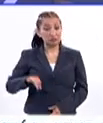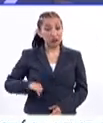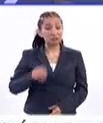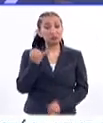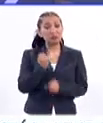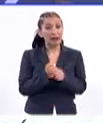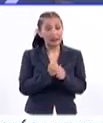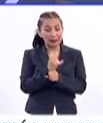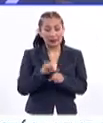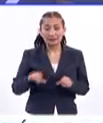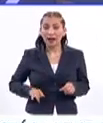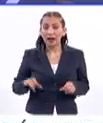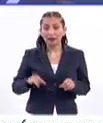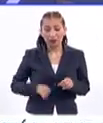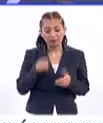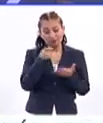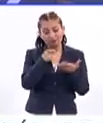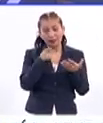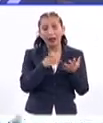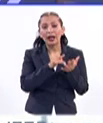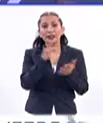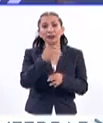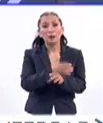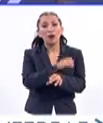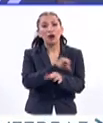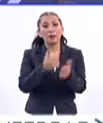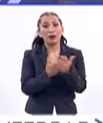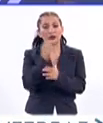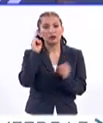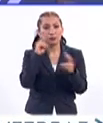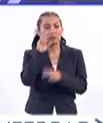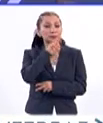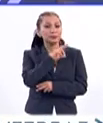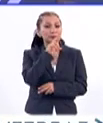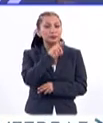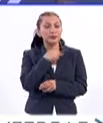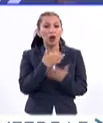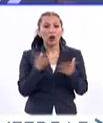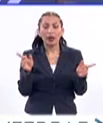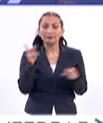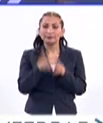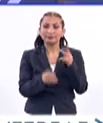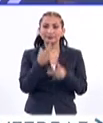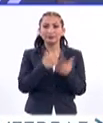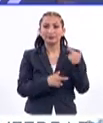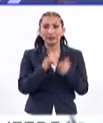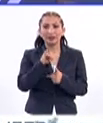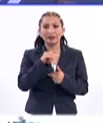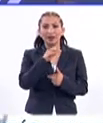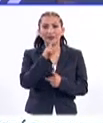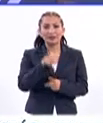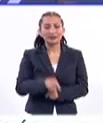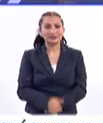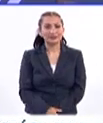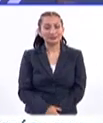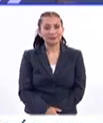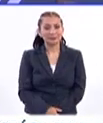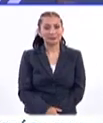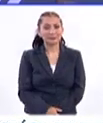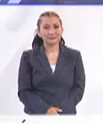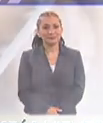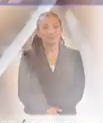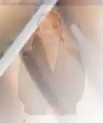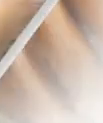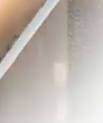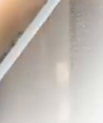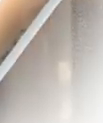este reportaje, interesante los apuntes. Gracias por acompañarnos esta mañana. Nos vemos pronto. Vamos a hacer una pausa, regresamos con más temas interesantes.